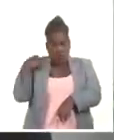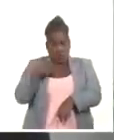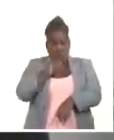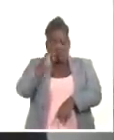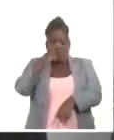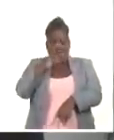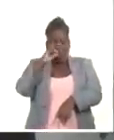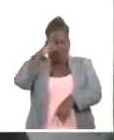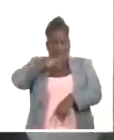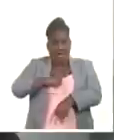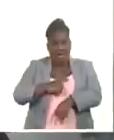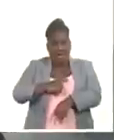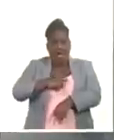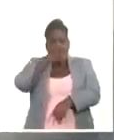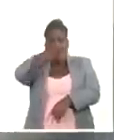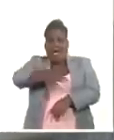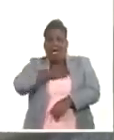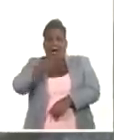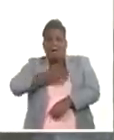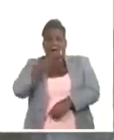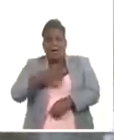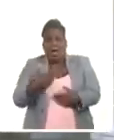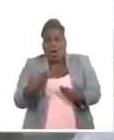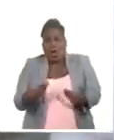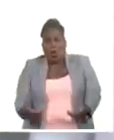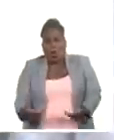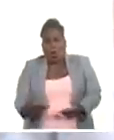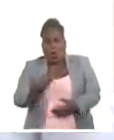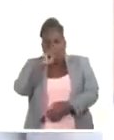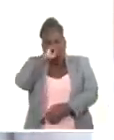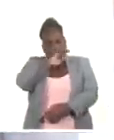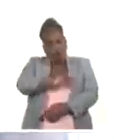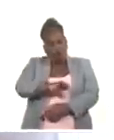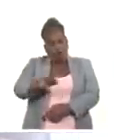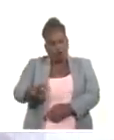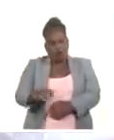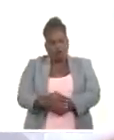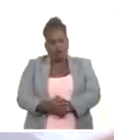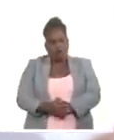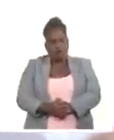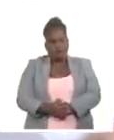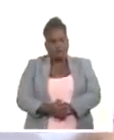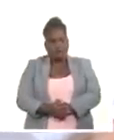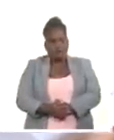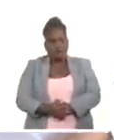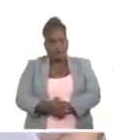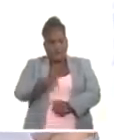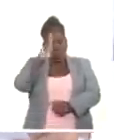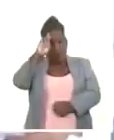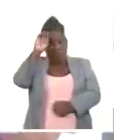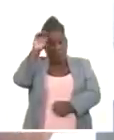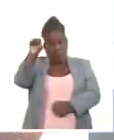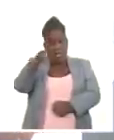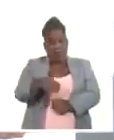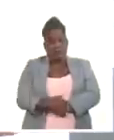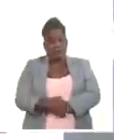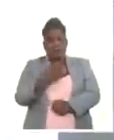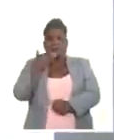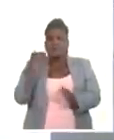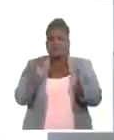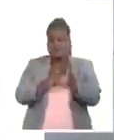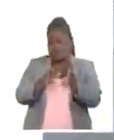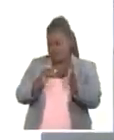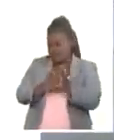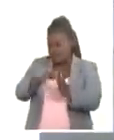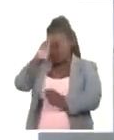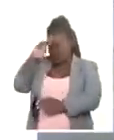Madiedo, quien nos ofrecerá una actualización sobre el estado de salud de los pequeños hospitalizados aquí. Buenas tardes, doctora,